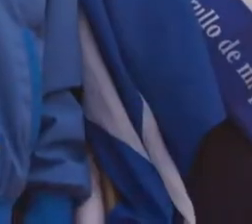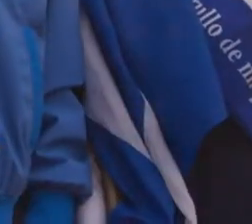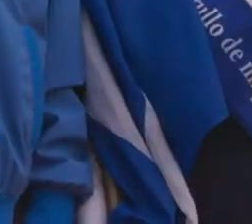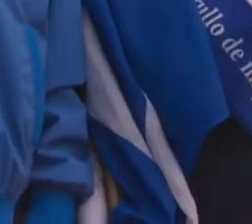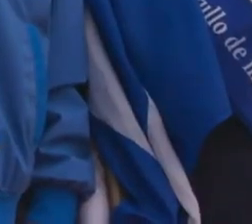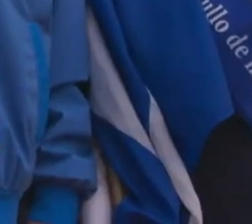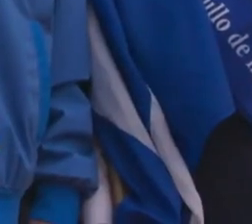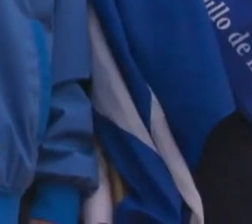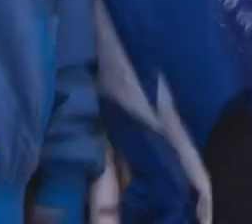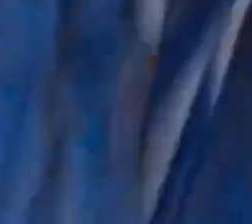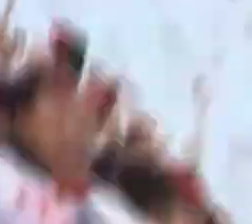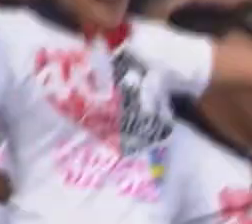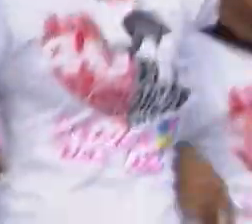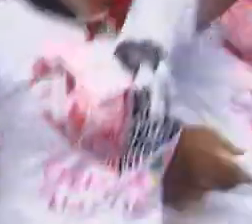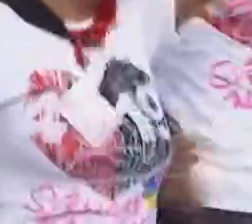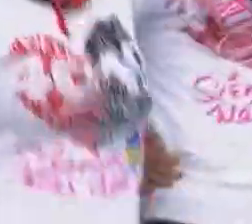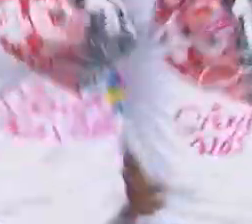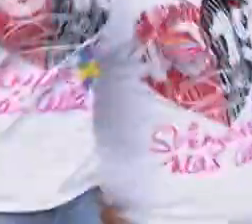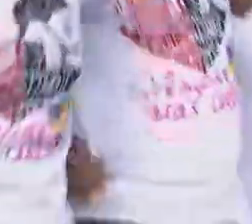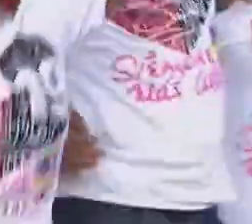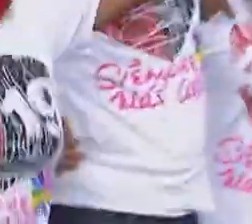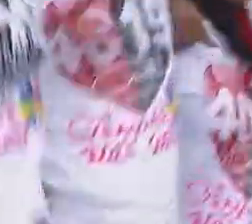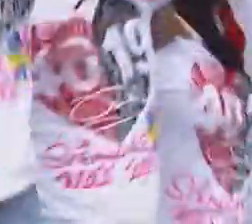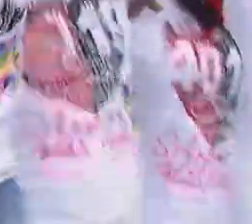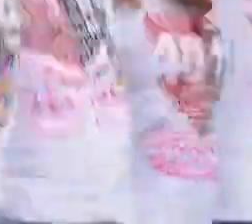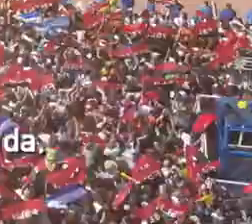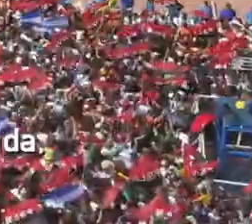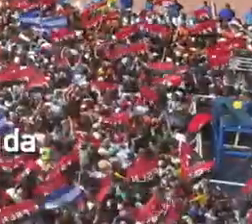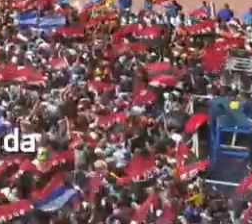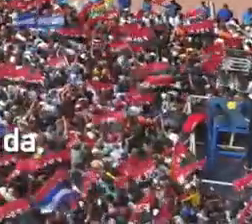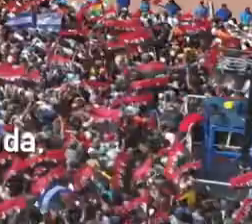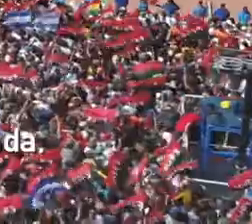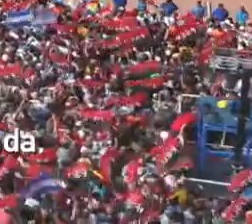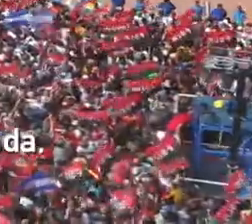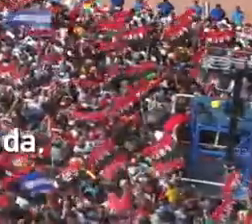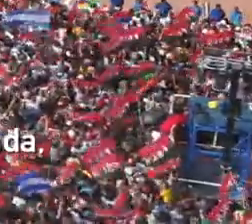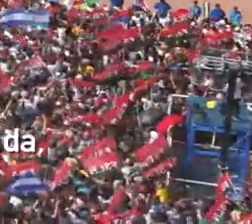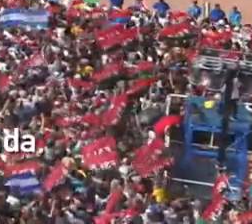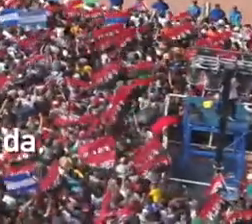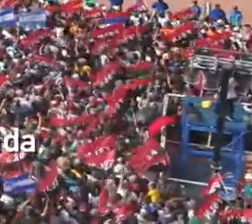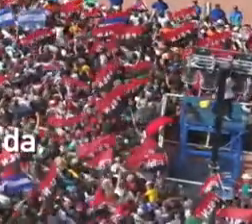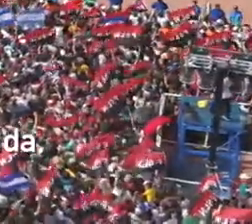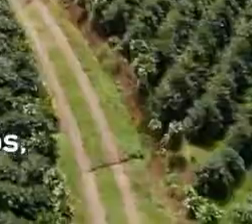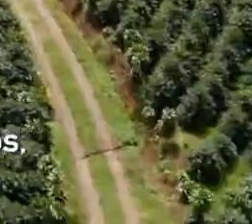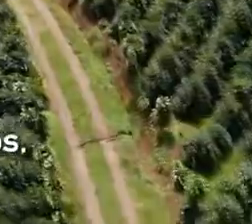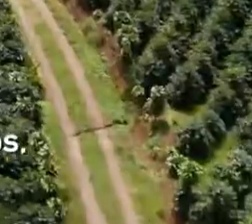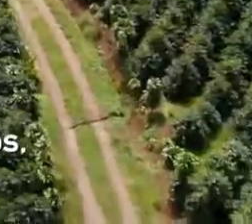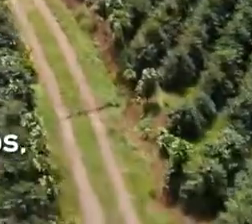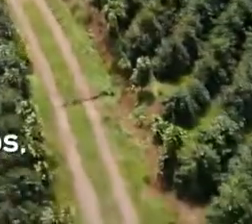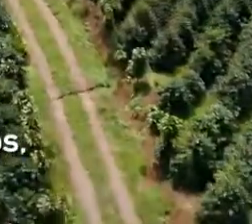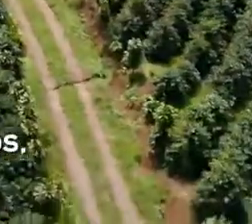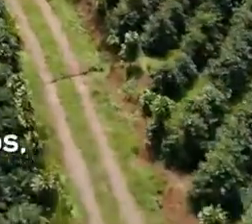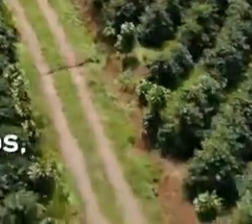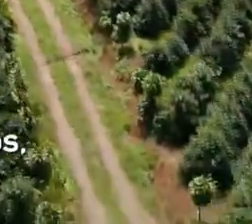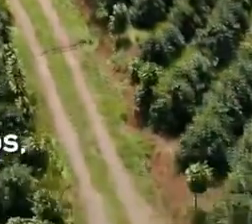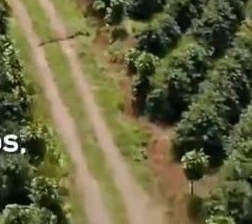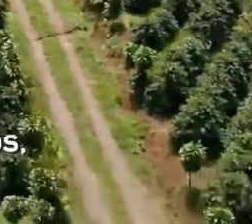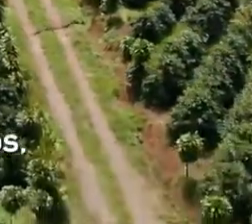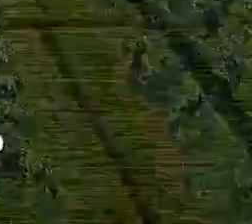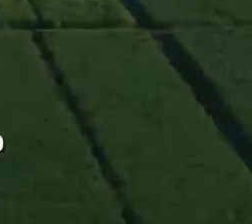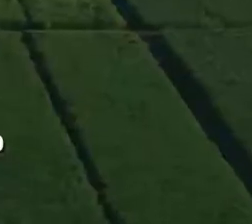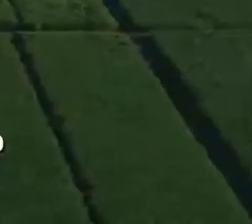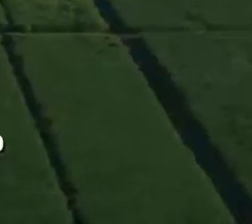en amor a nicaragua nuestros corazones llenos de fortaleza renovada labran los fértiles